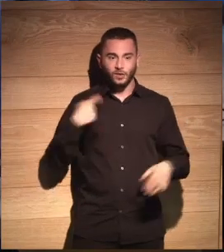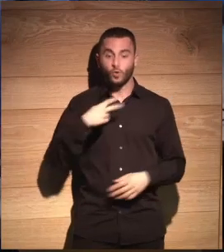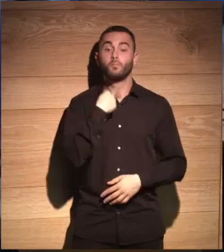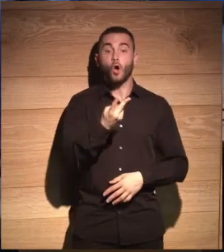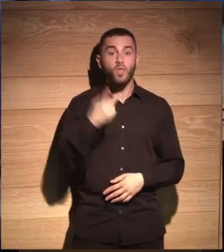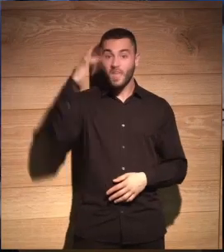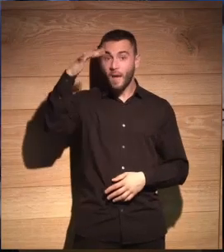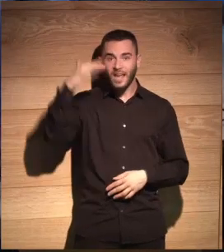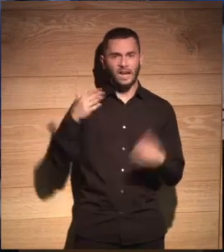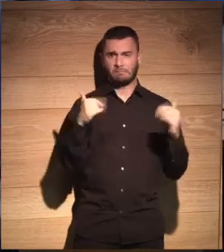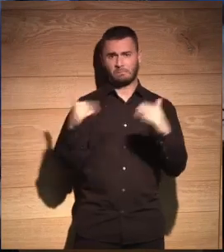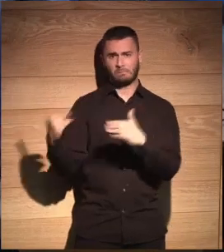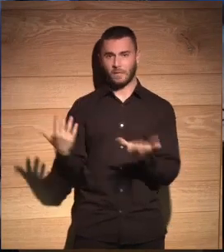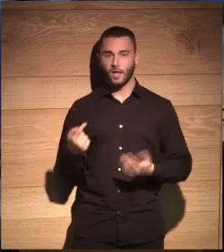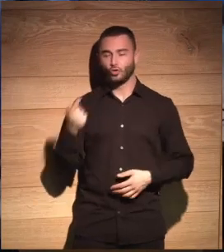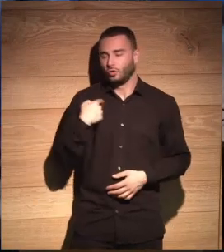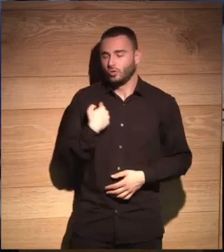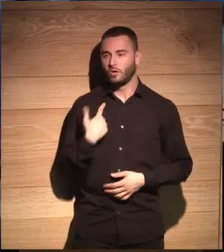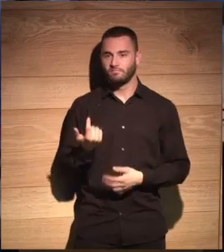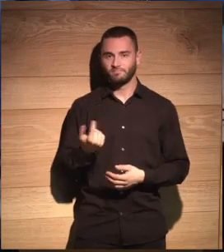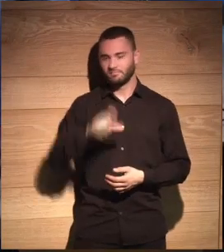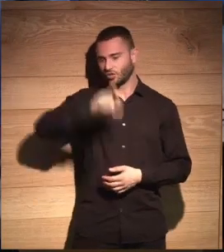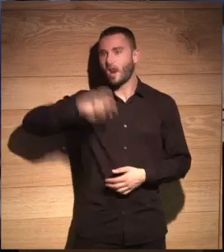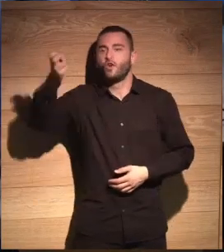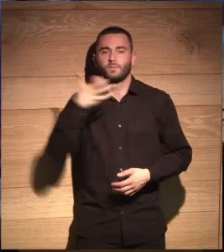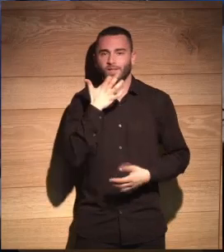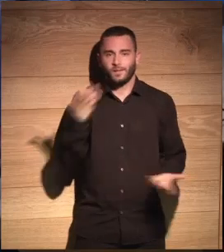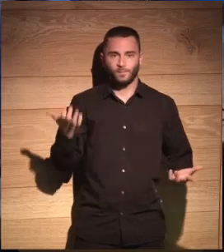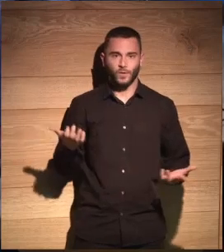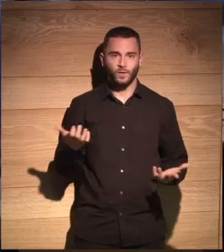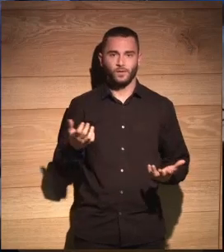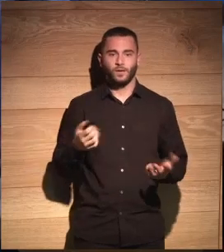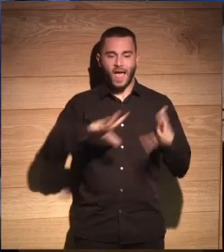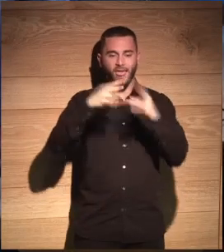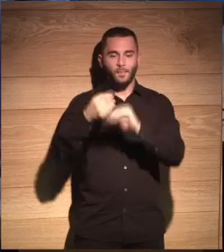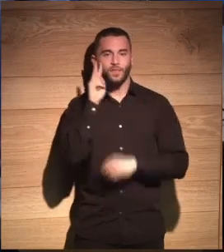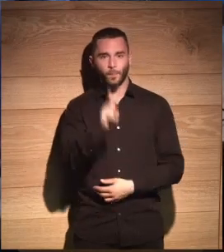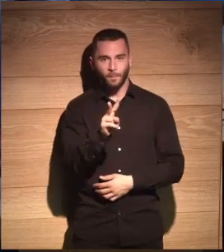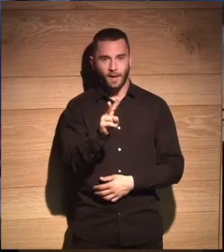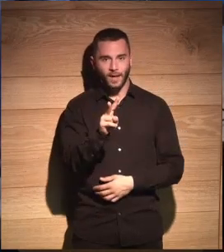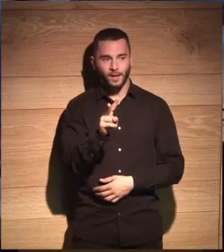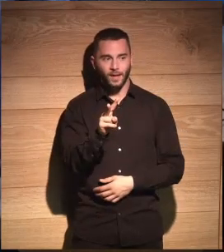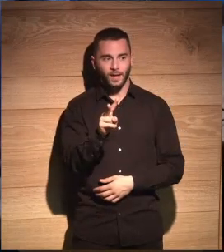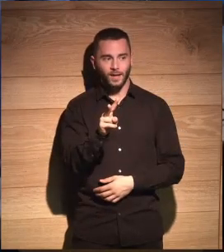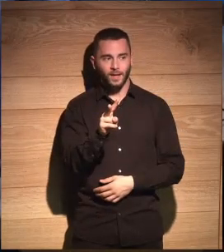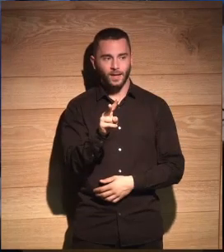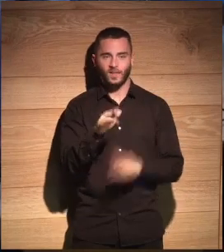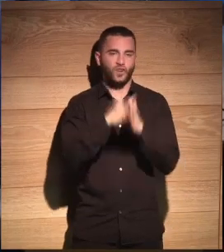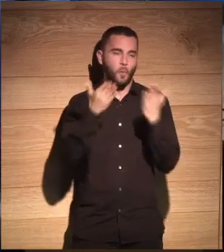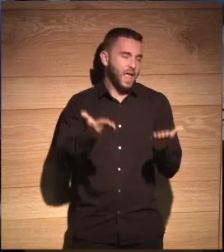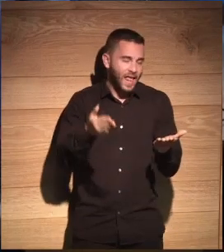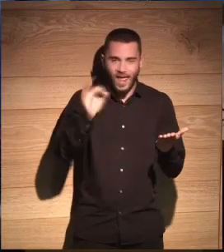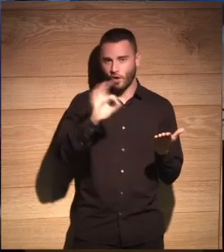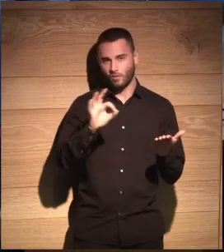voz. Yo no soy de esos que cuando ven una adaptación de una